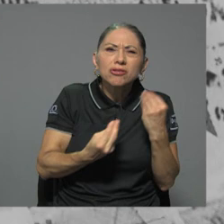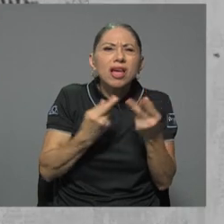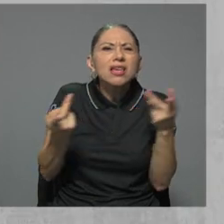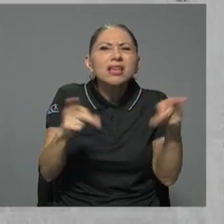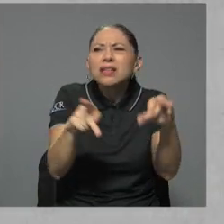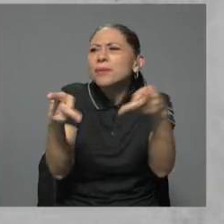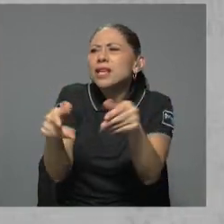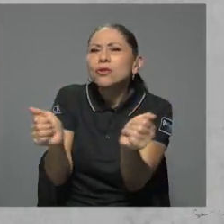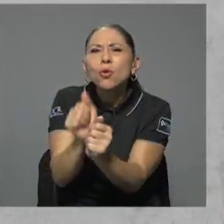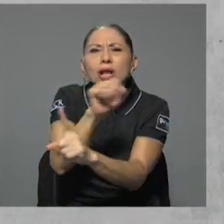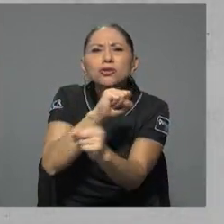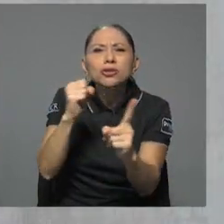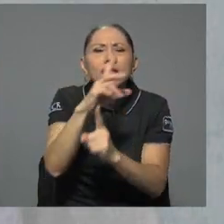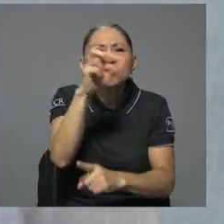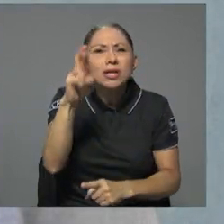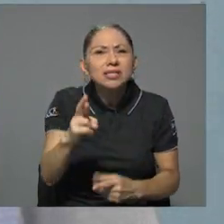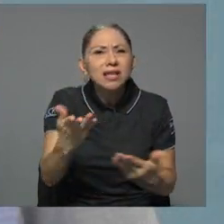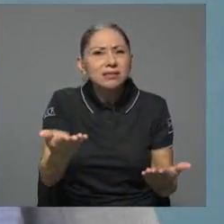costarricense